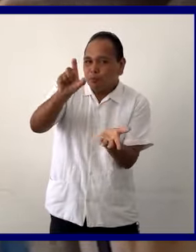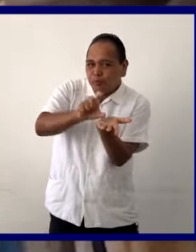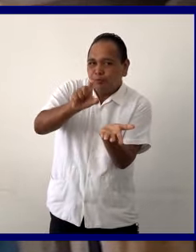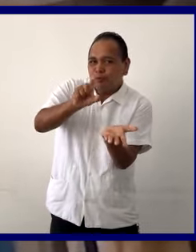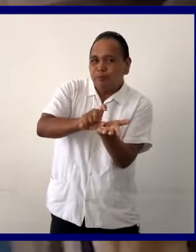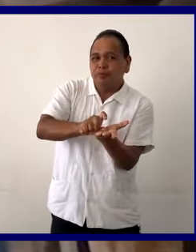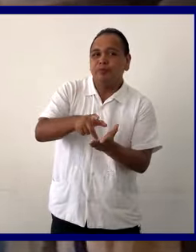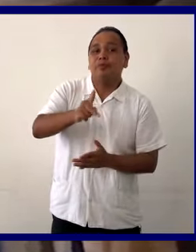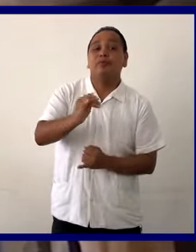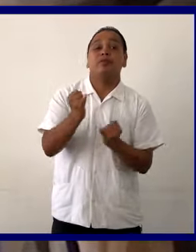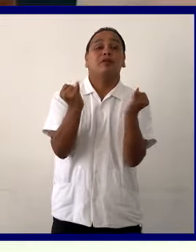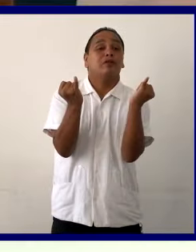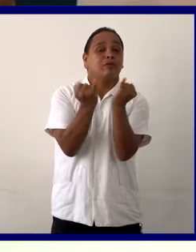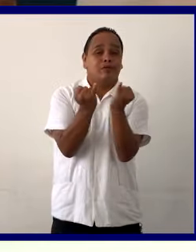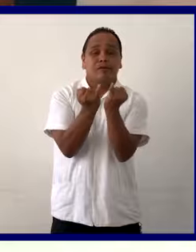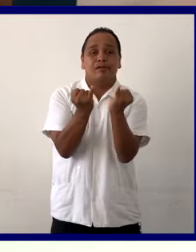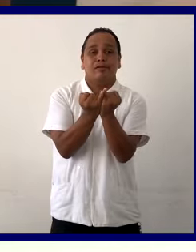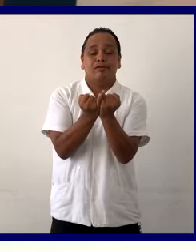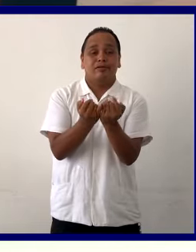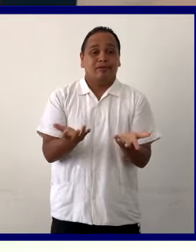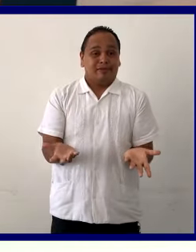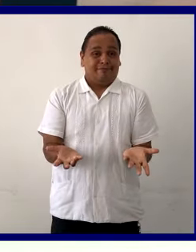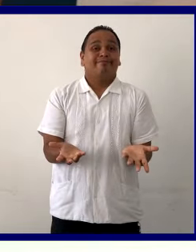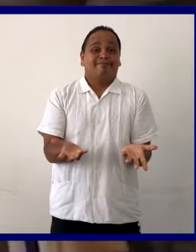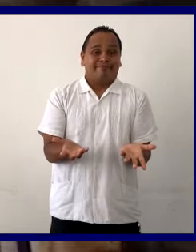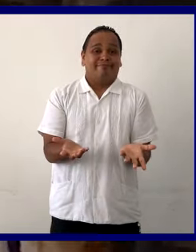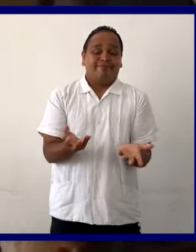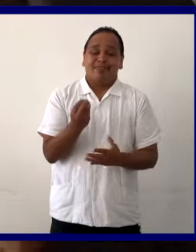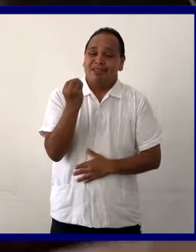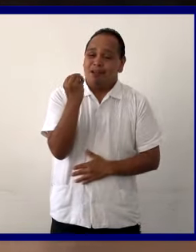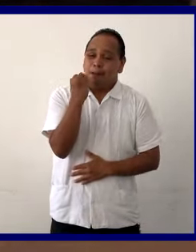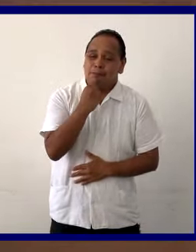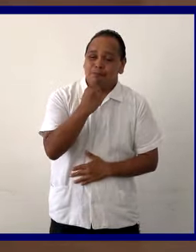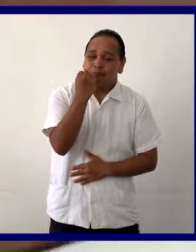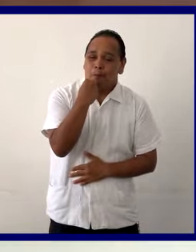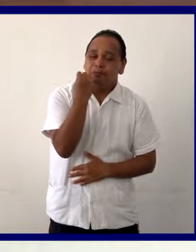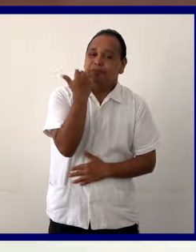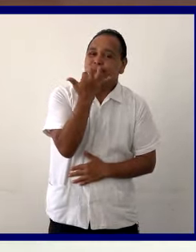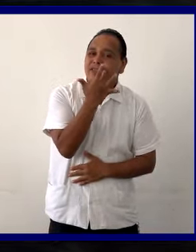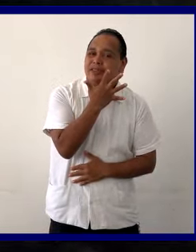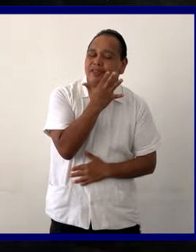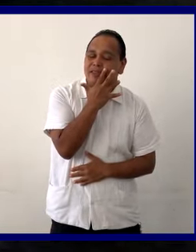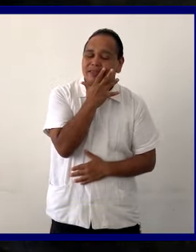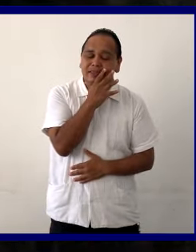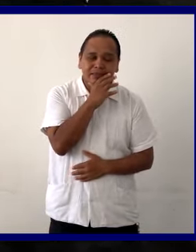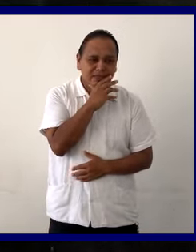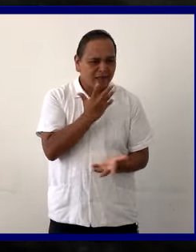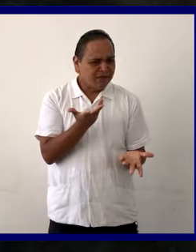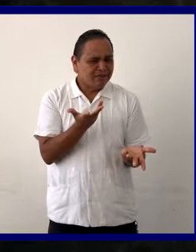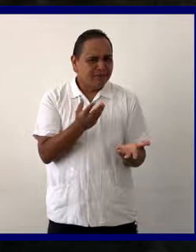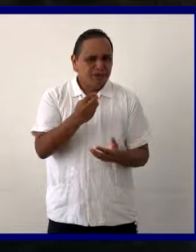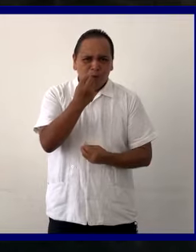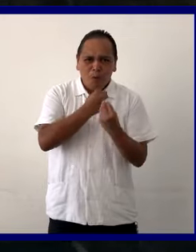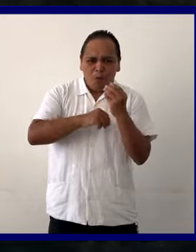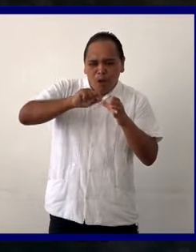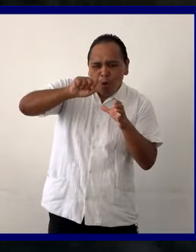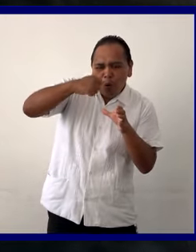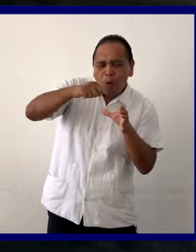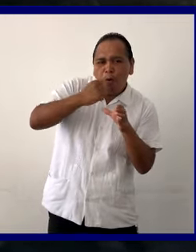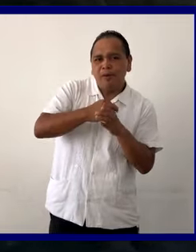y pues obviamente estamos hablando de una deliciosa sopa instantánea. El primer paso, Oso,